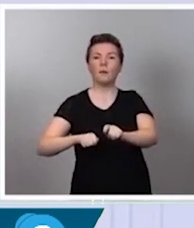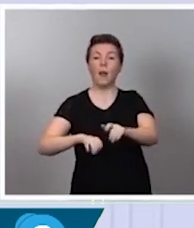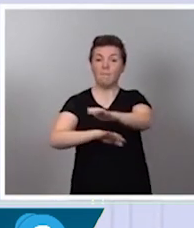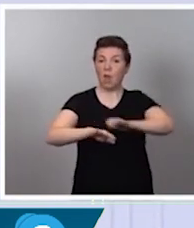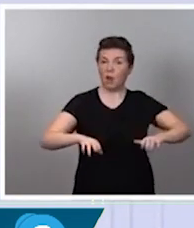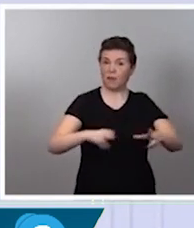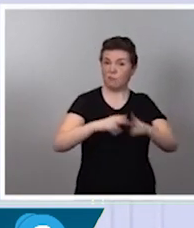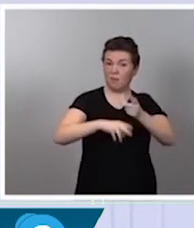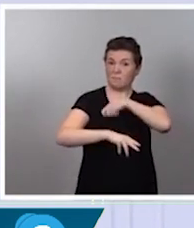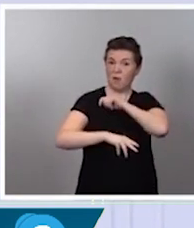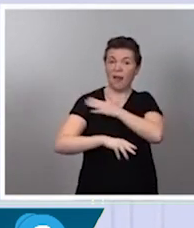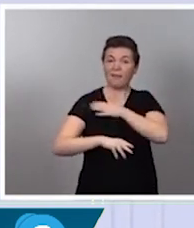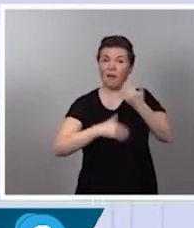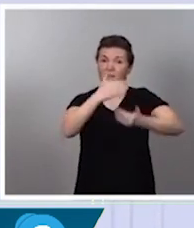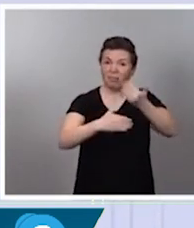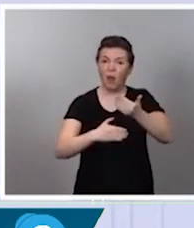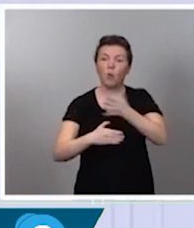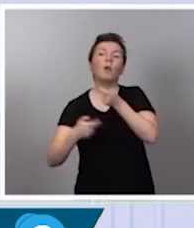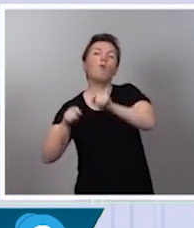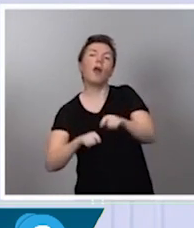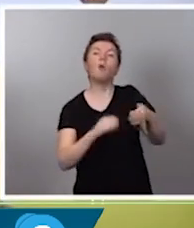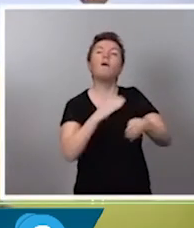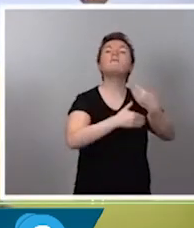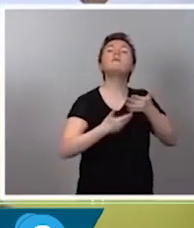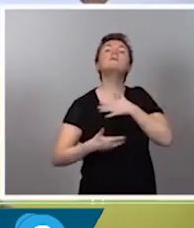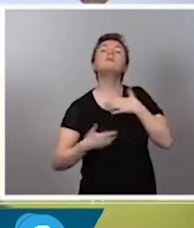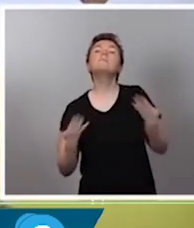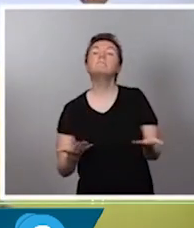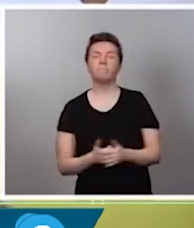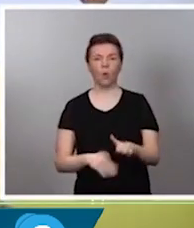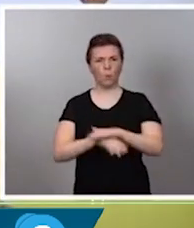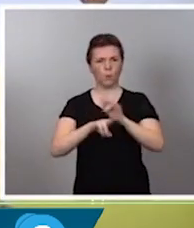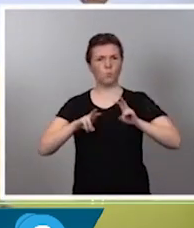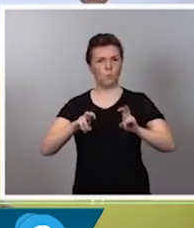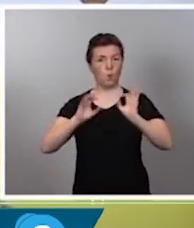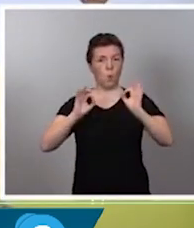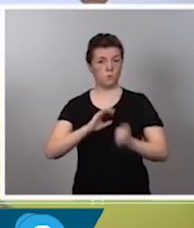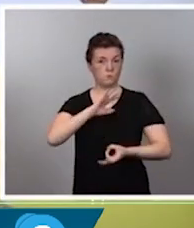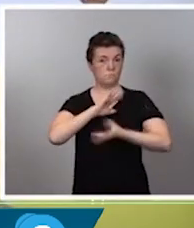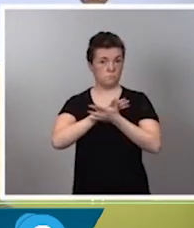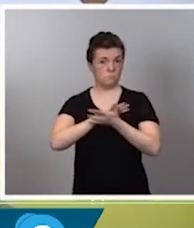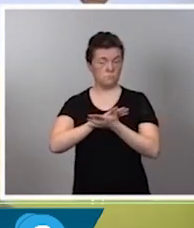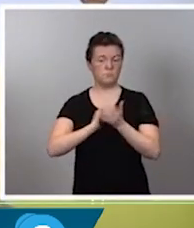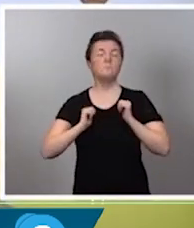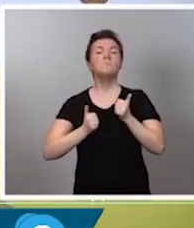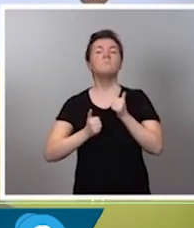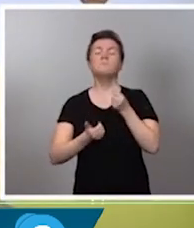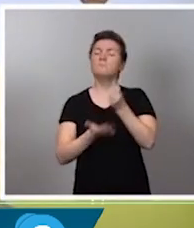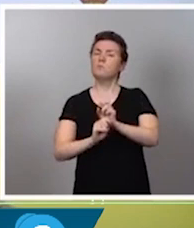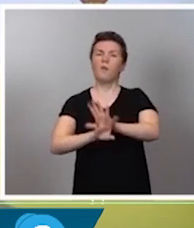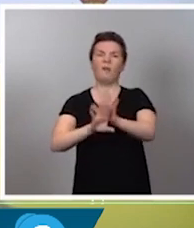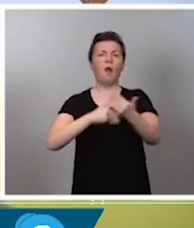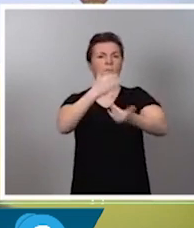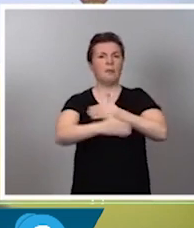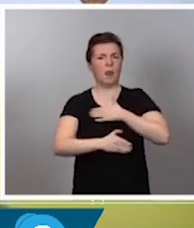el gasto público y el enorme aumento del gasto público también es una parte de lo que hace sostenerse ese